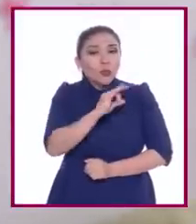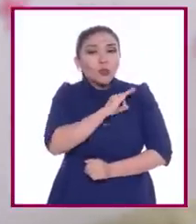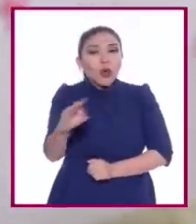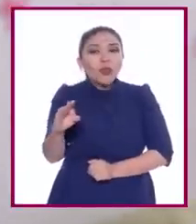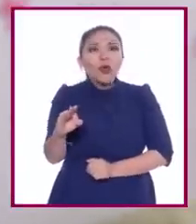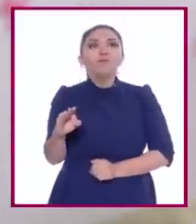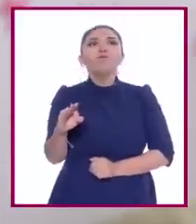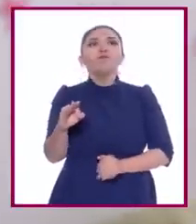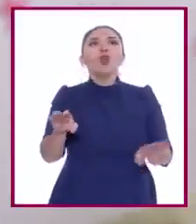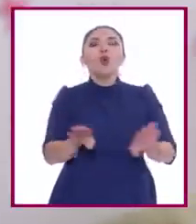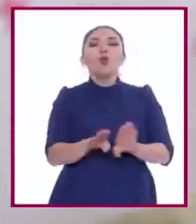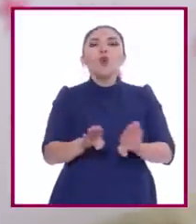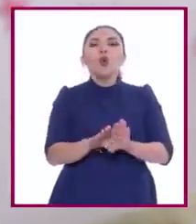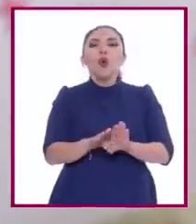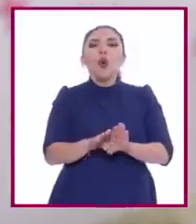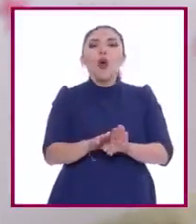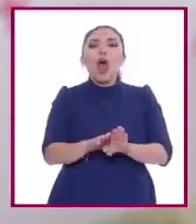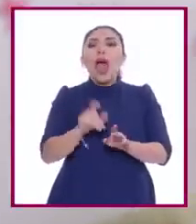puede